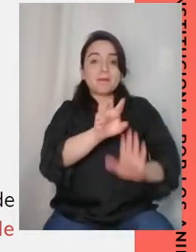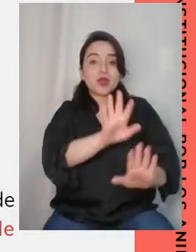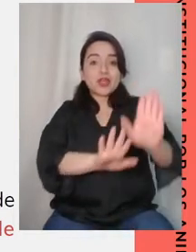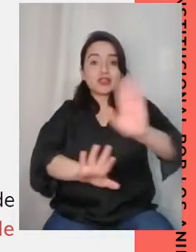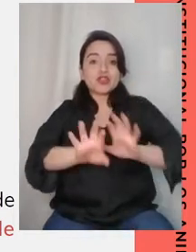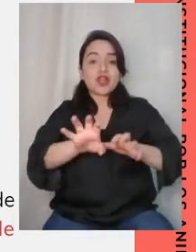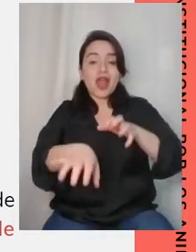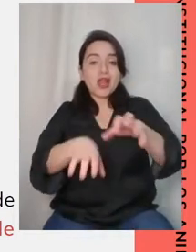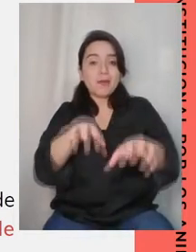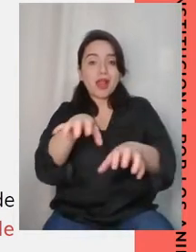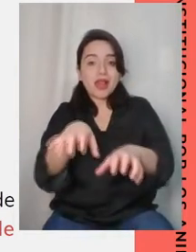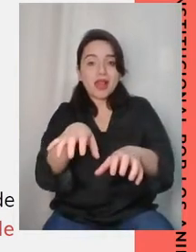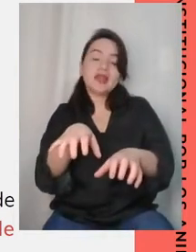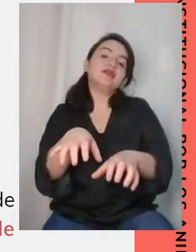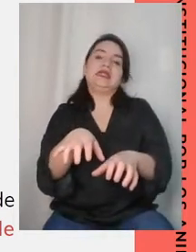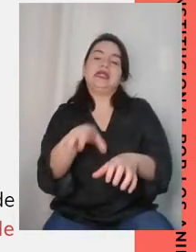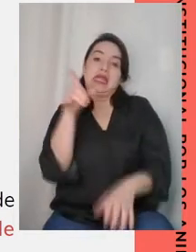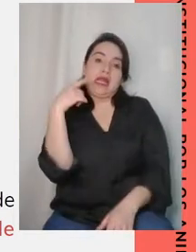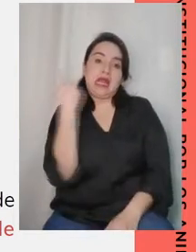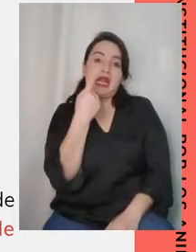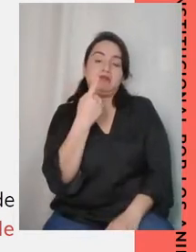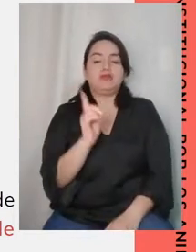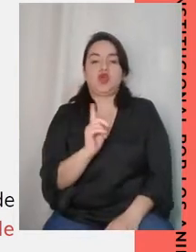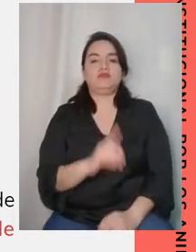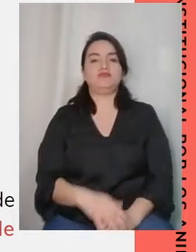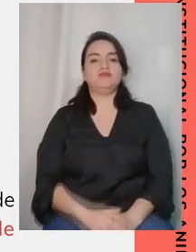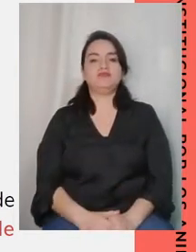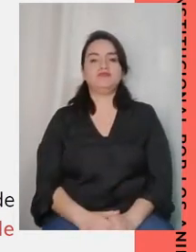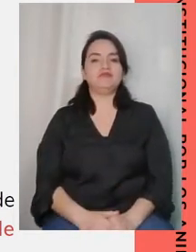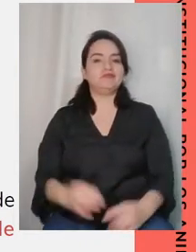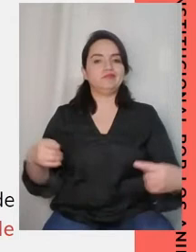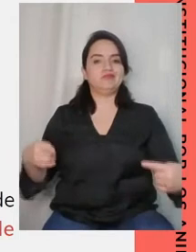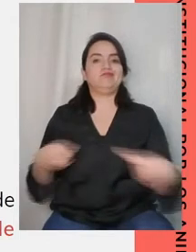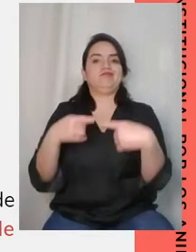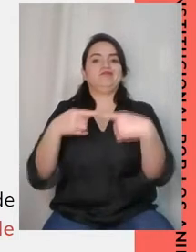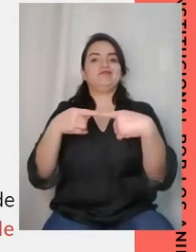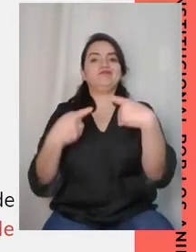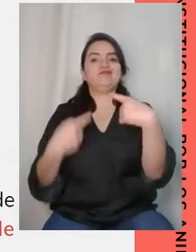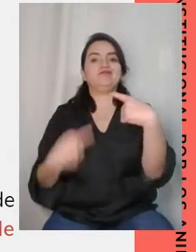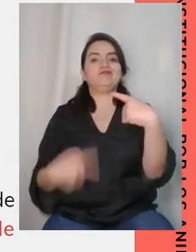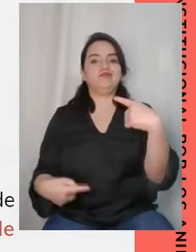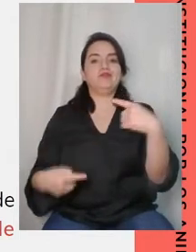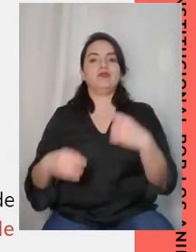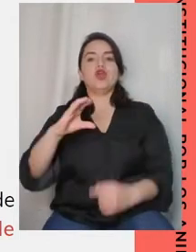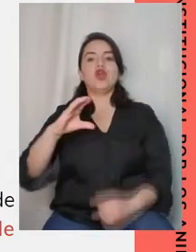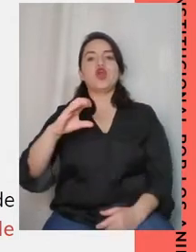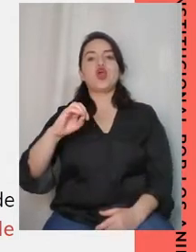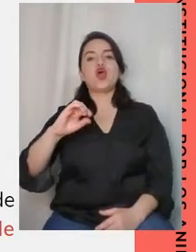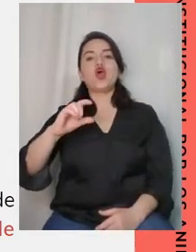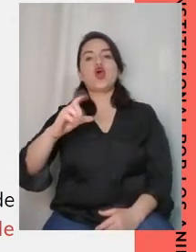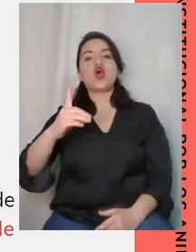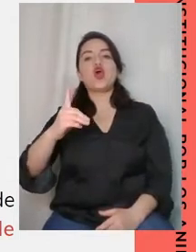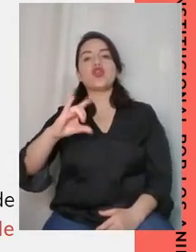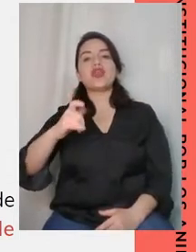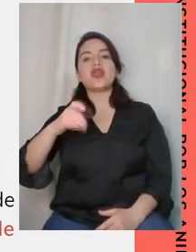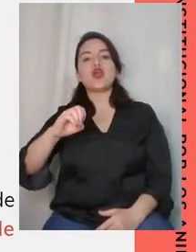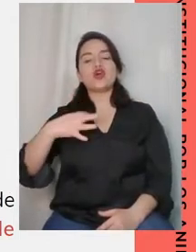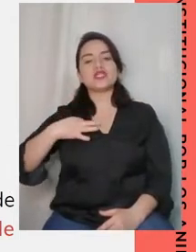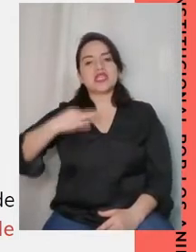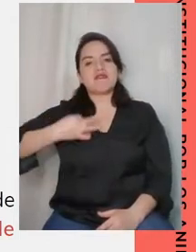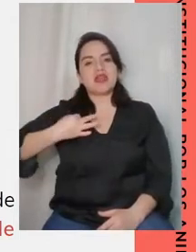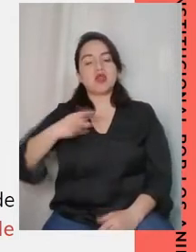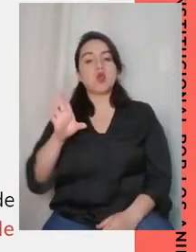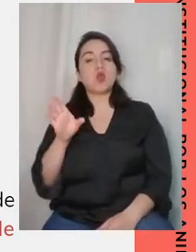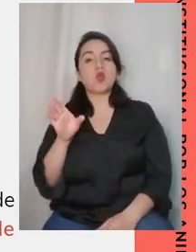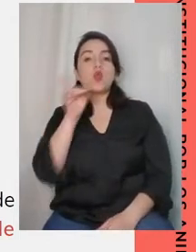algún rango general. Es bastante incoherente con el Código Civil. Y, por último, está la conocida como Ley